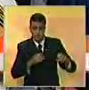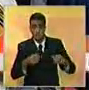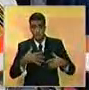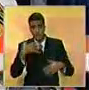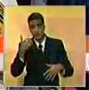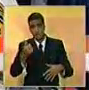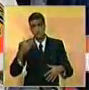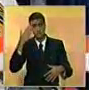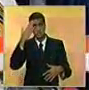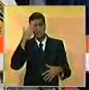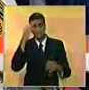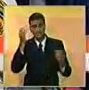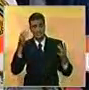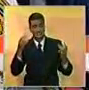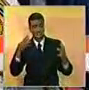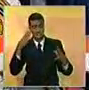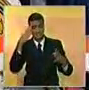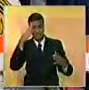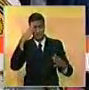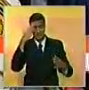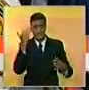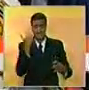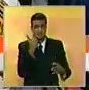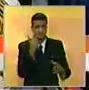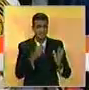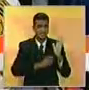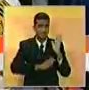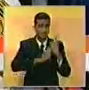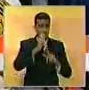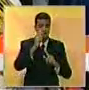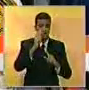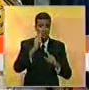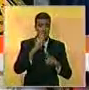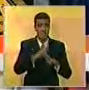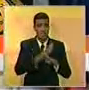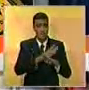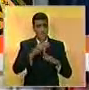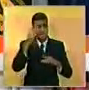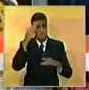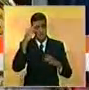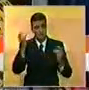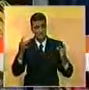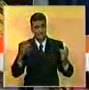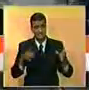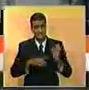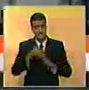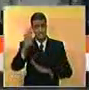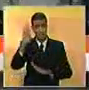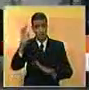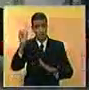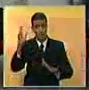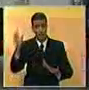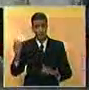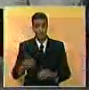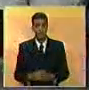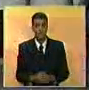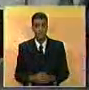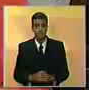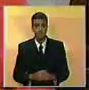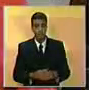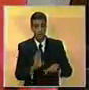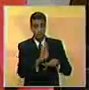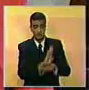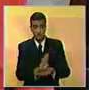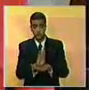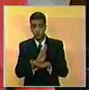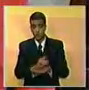con fiebre, dolor de cabeza. Posteriormente, de esta fiebre, dolor de cabeza, fiebres altas de 40 grados. Las autoridades continuarán en